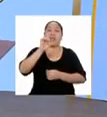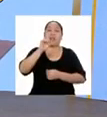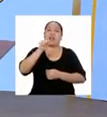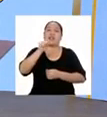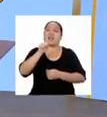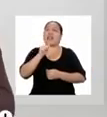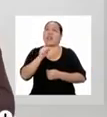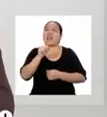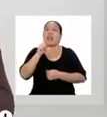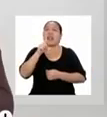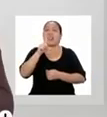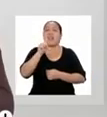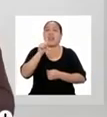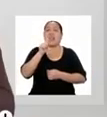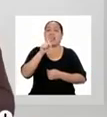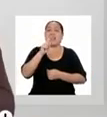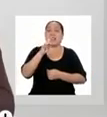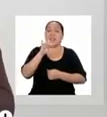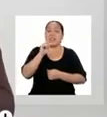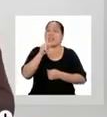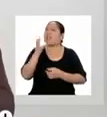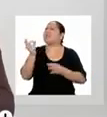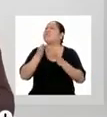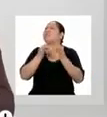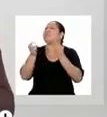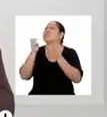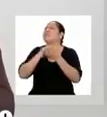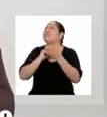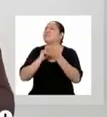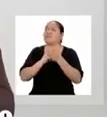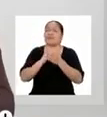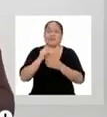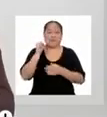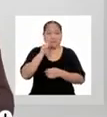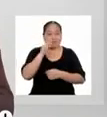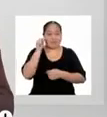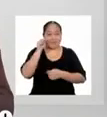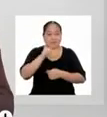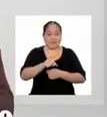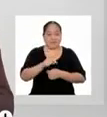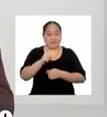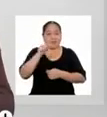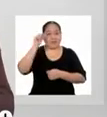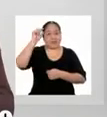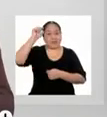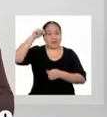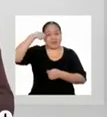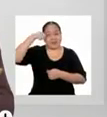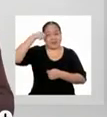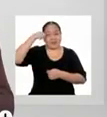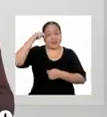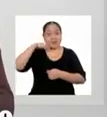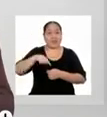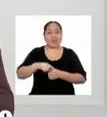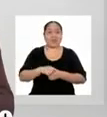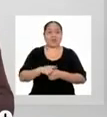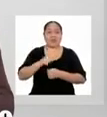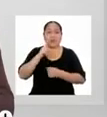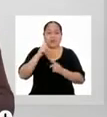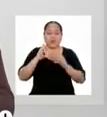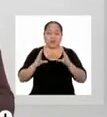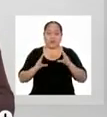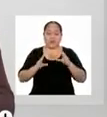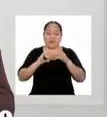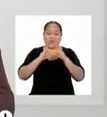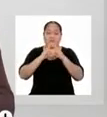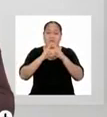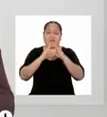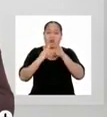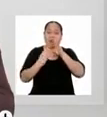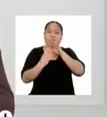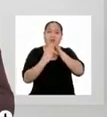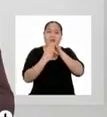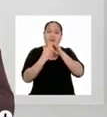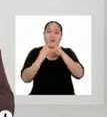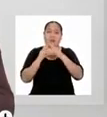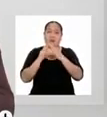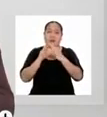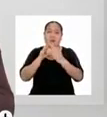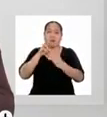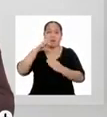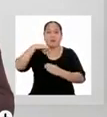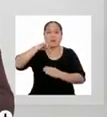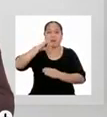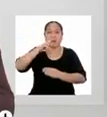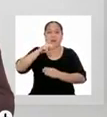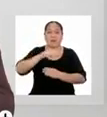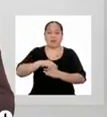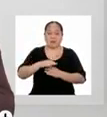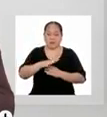más, por favor. A eso voy. Para hacer ese cálculo, debemos recordar primero que una pirámide es un cuerpo geométrico que tiene como